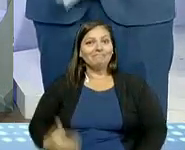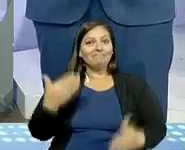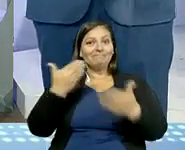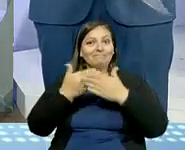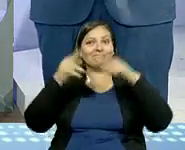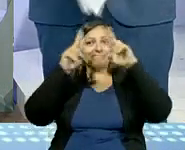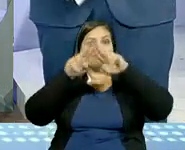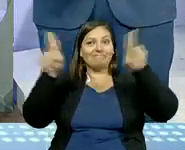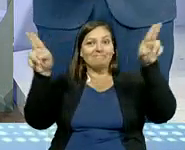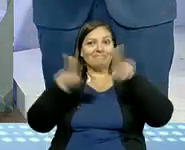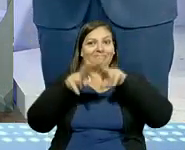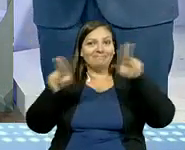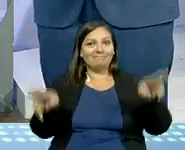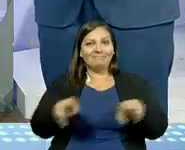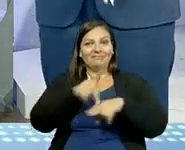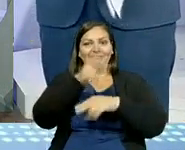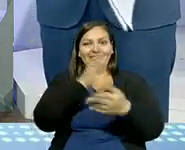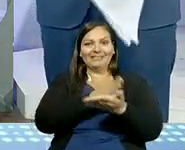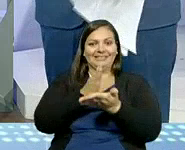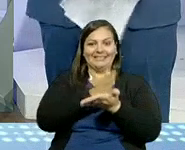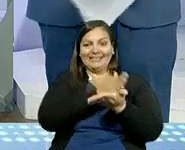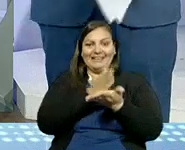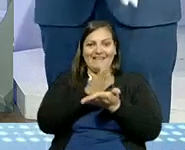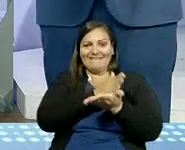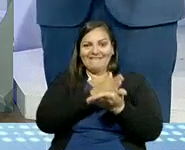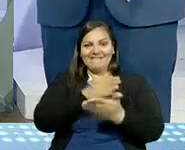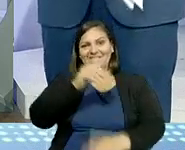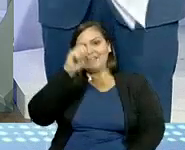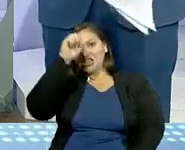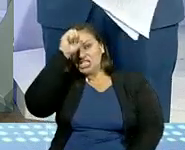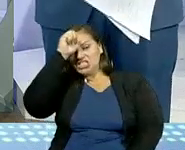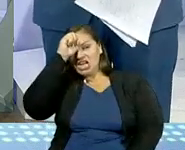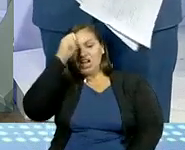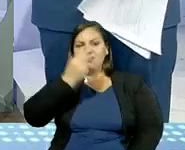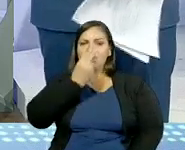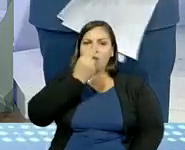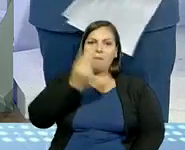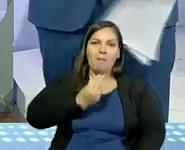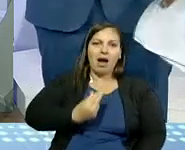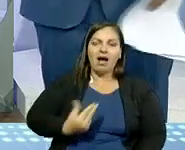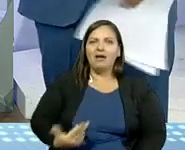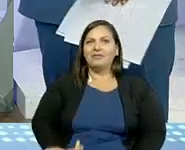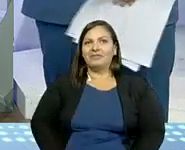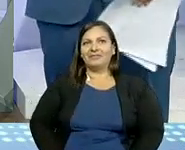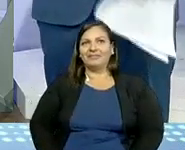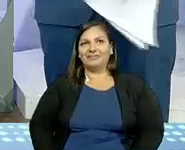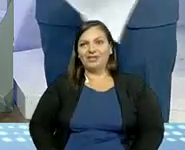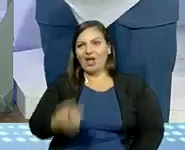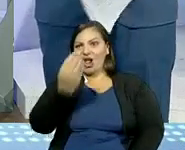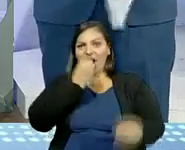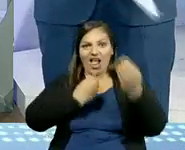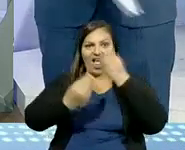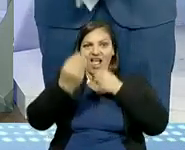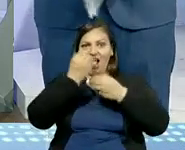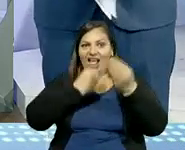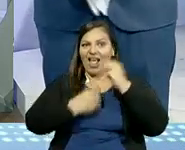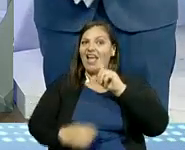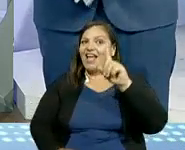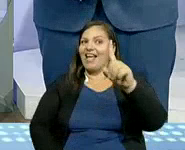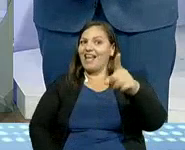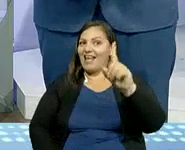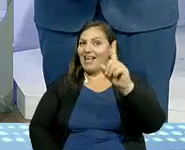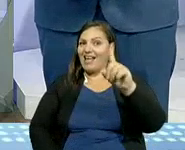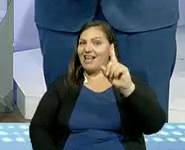Ya sé que ya te vas de relleno, te vas de cerdo, de pavo, de todo, ya te vas por todos lados, pero al fin y al